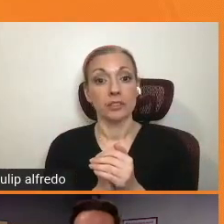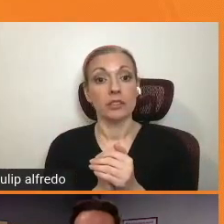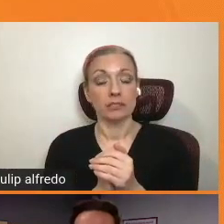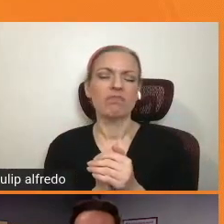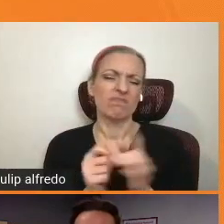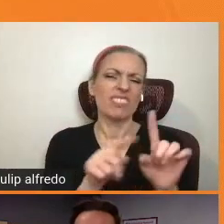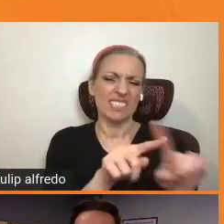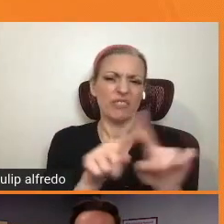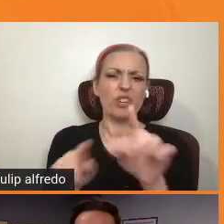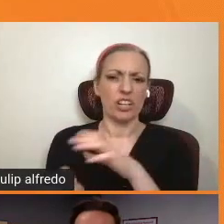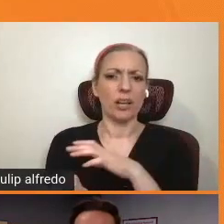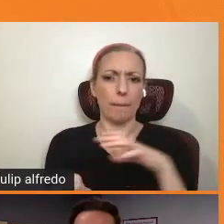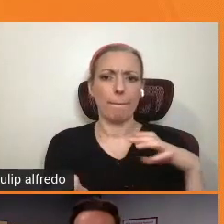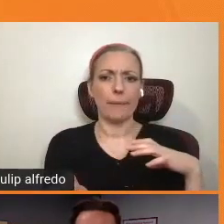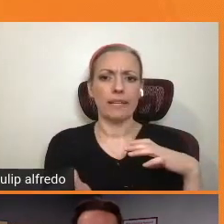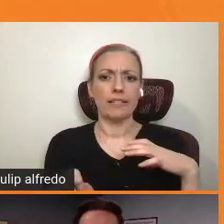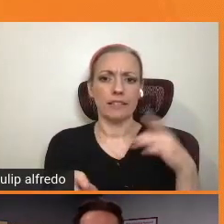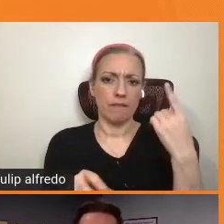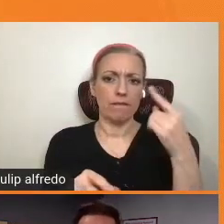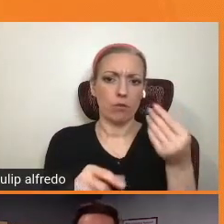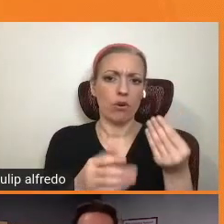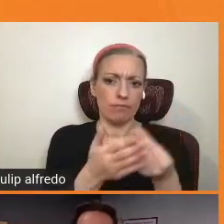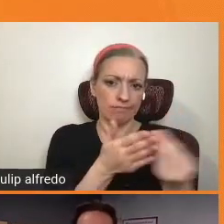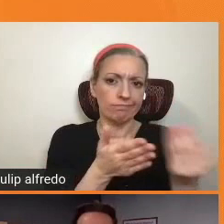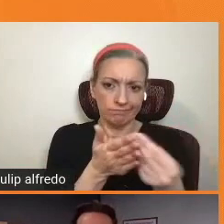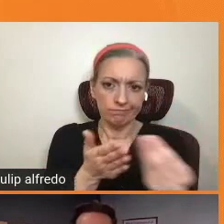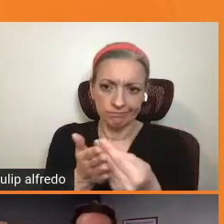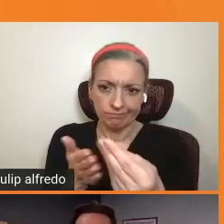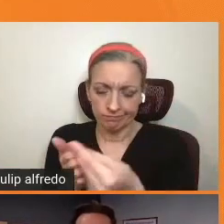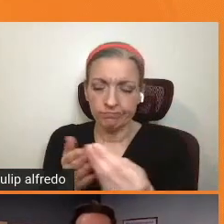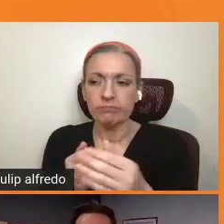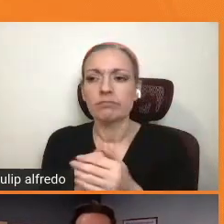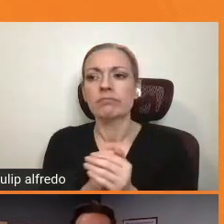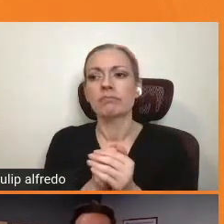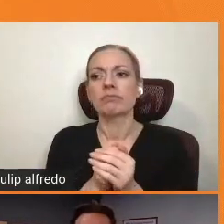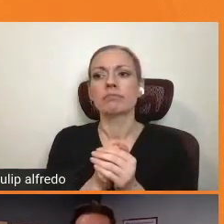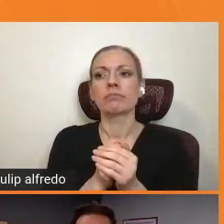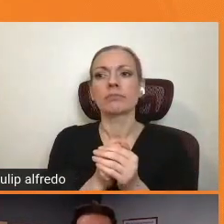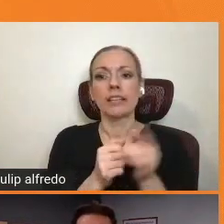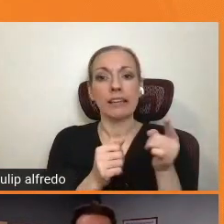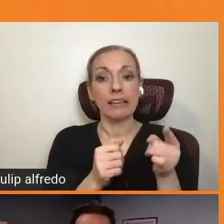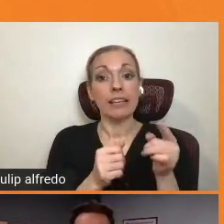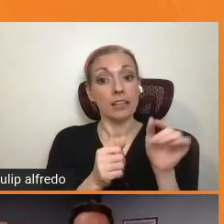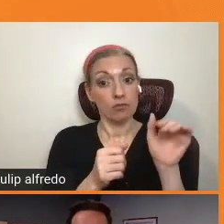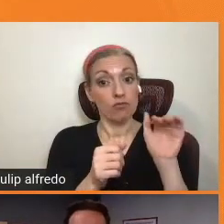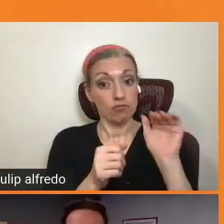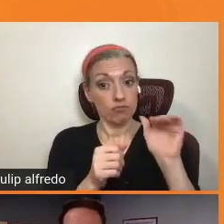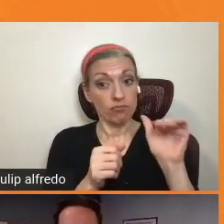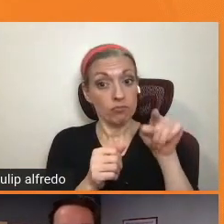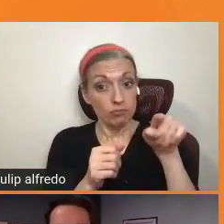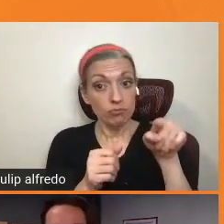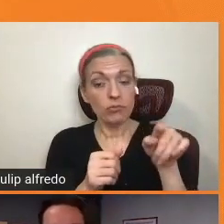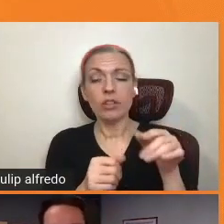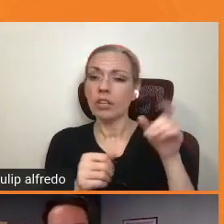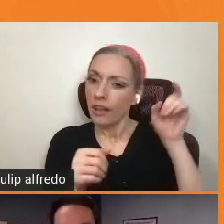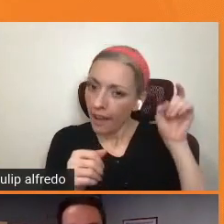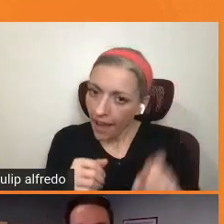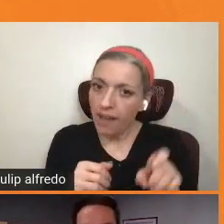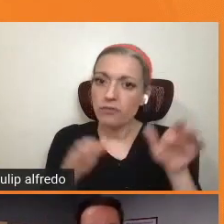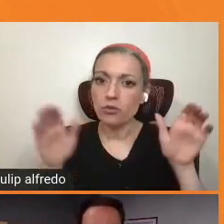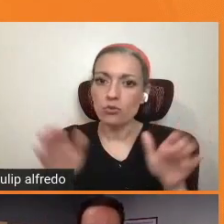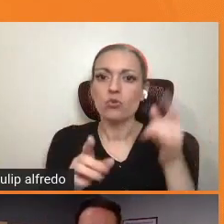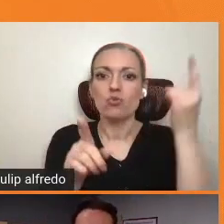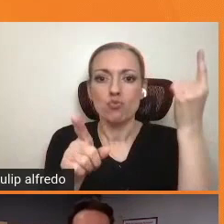a los centros regionales, tenemos que darle oportunidad a la fuerza laboral, tenemos que hacer tanto, y estamos